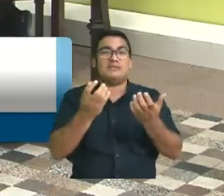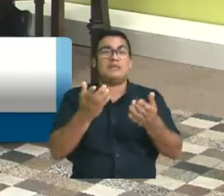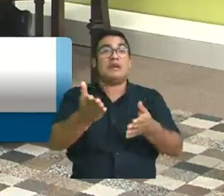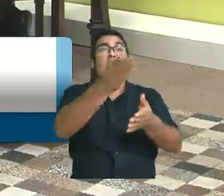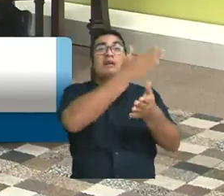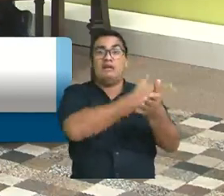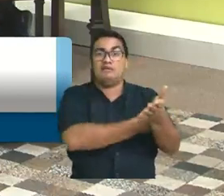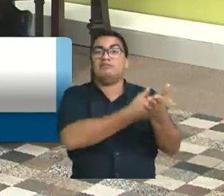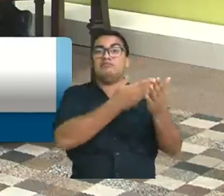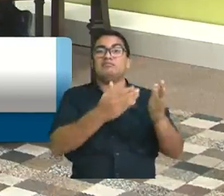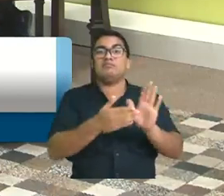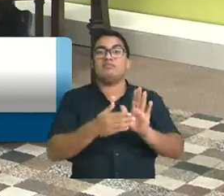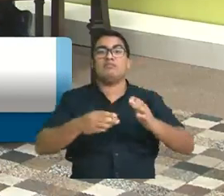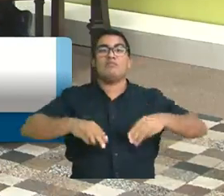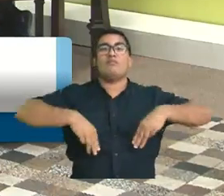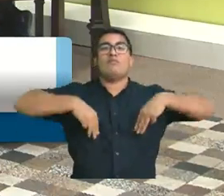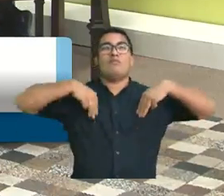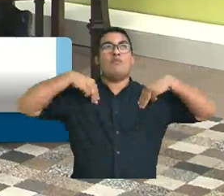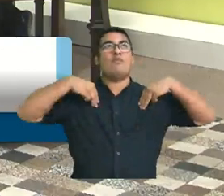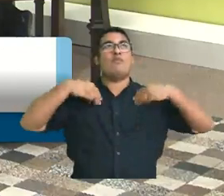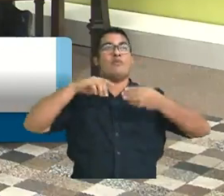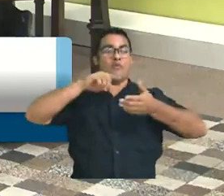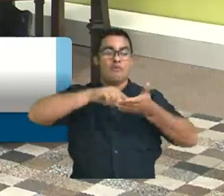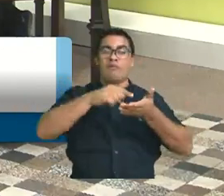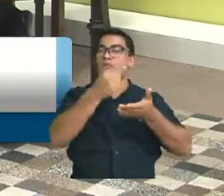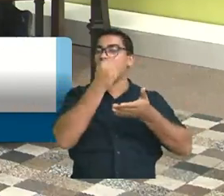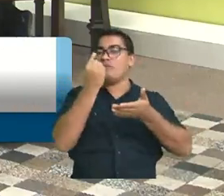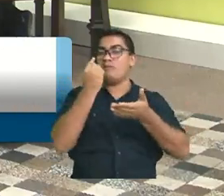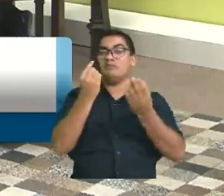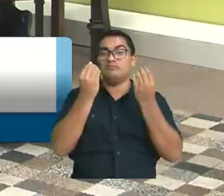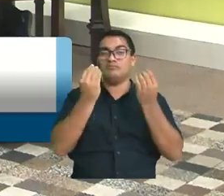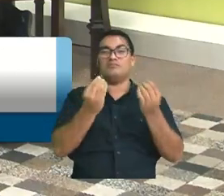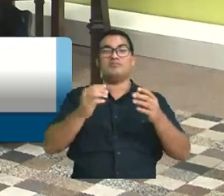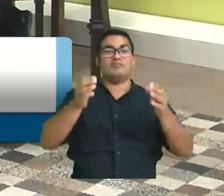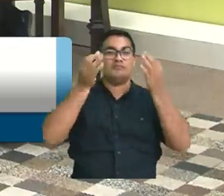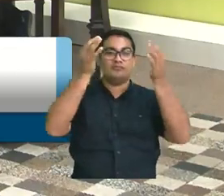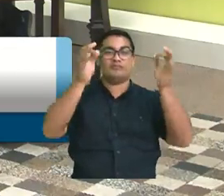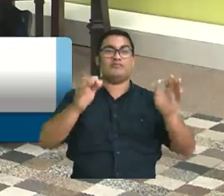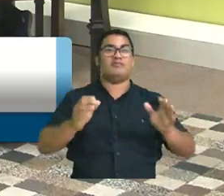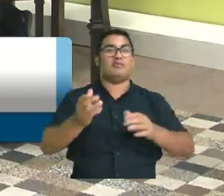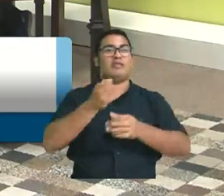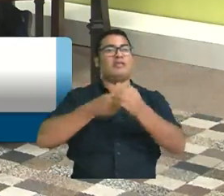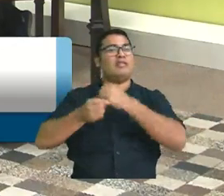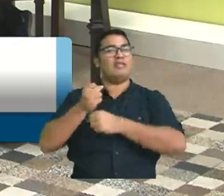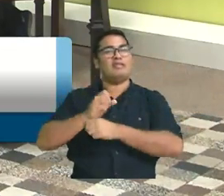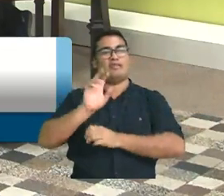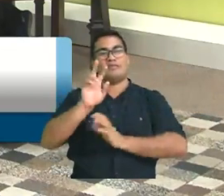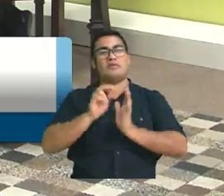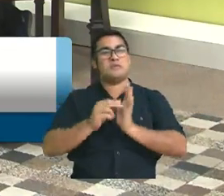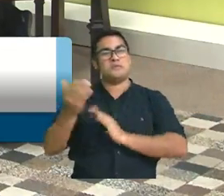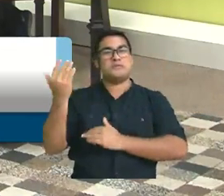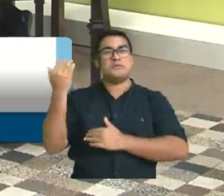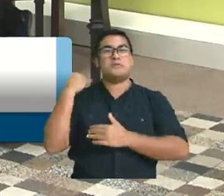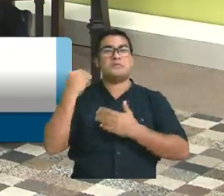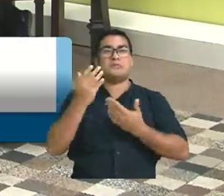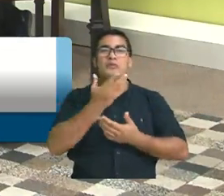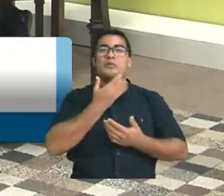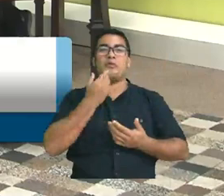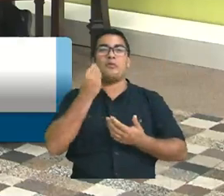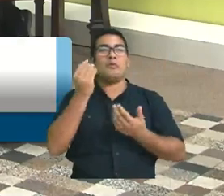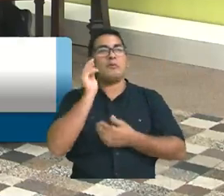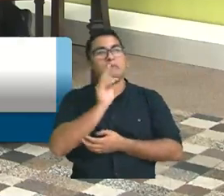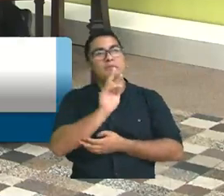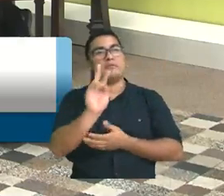Hubo un tiempo en que estuvo de moda bastante lentes de contacto. Sí. Antes del año 2000. Sí. Era muy frecuente en la juventud